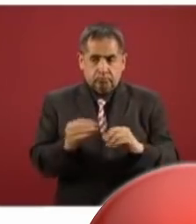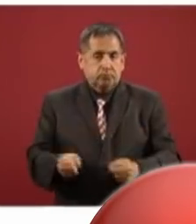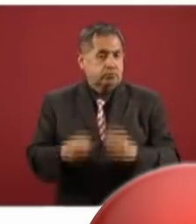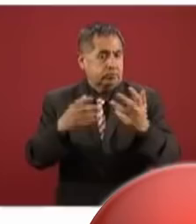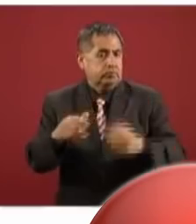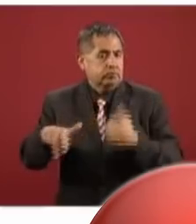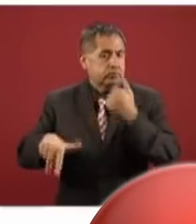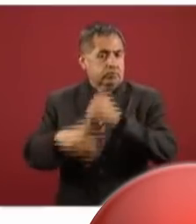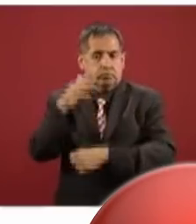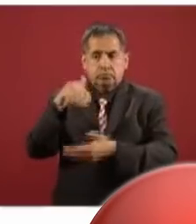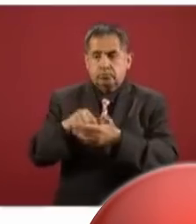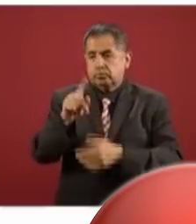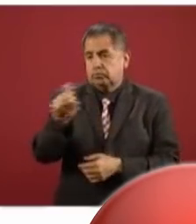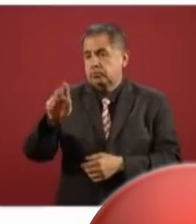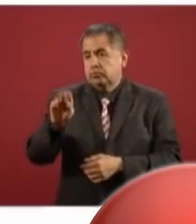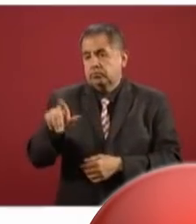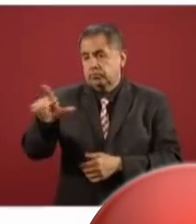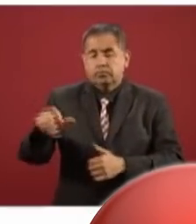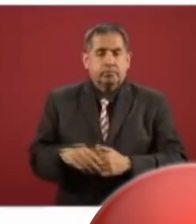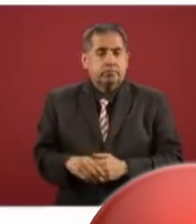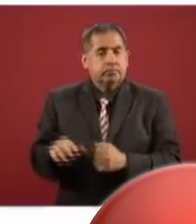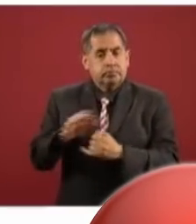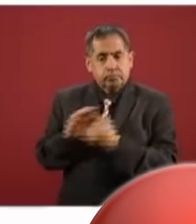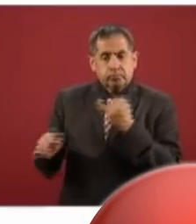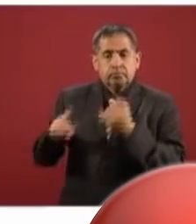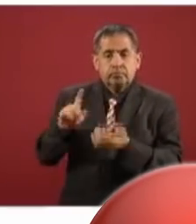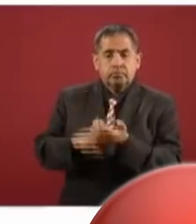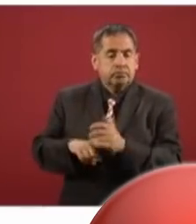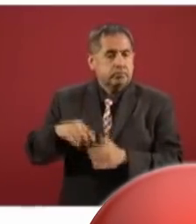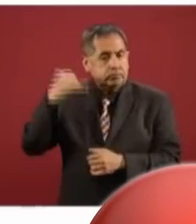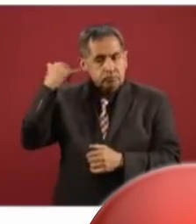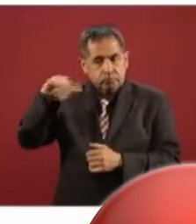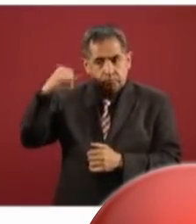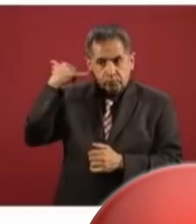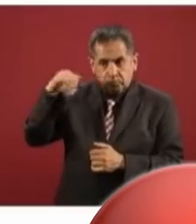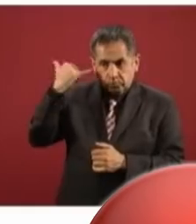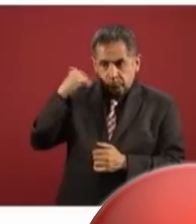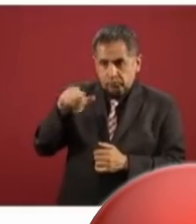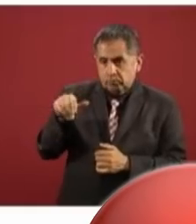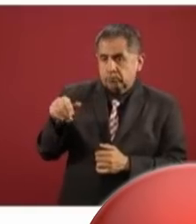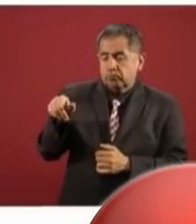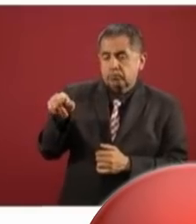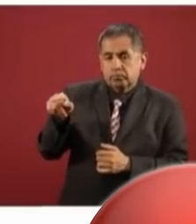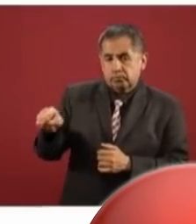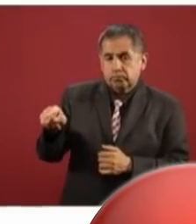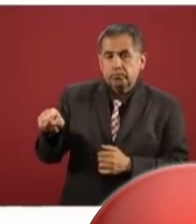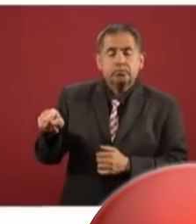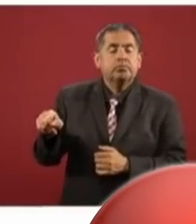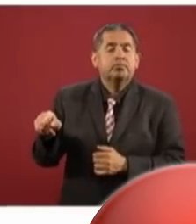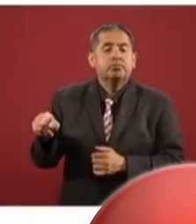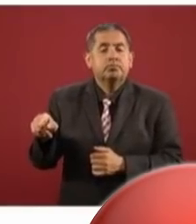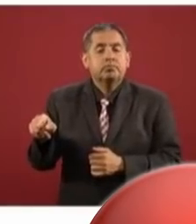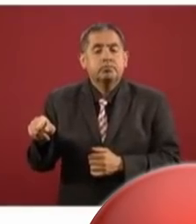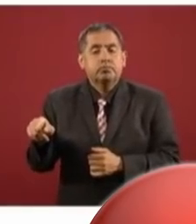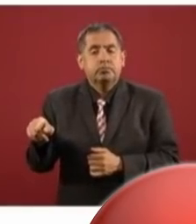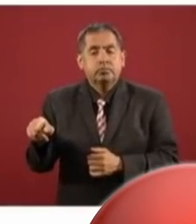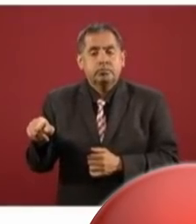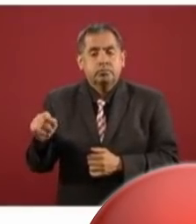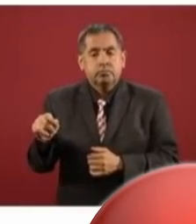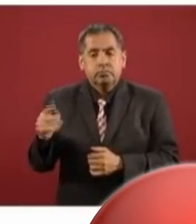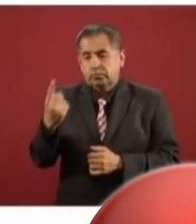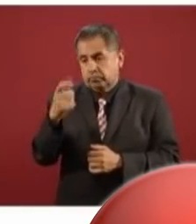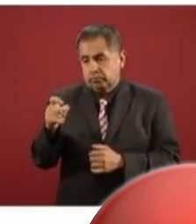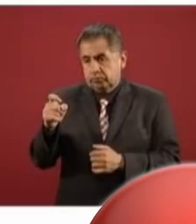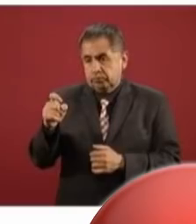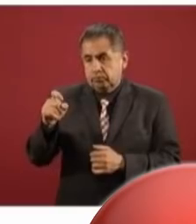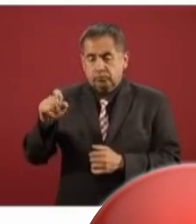de 13,197. Por último, tenemos el caso de Yucatán, que fueron las